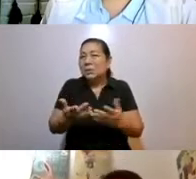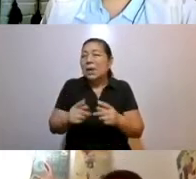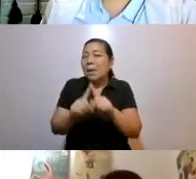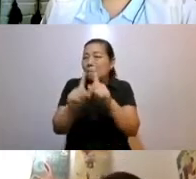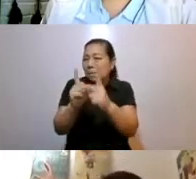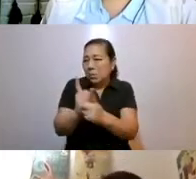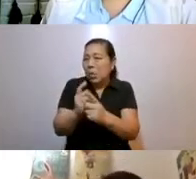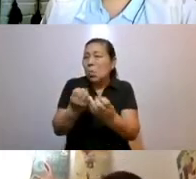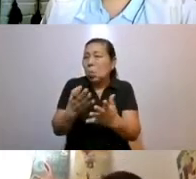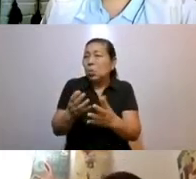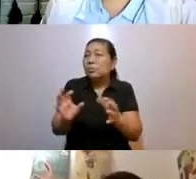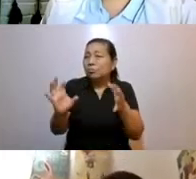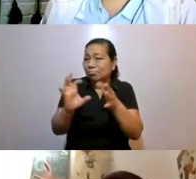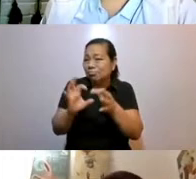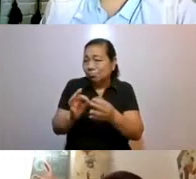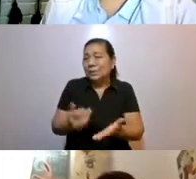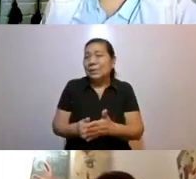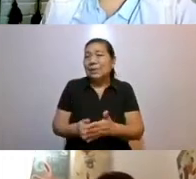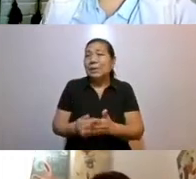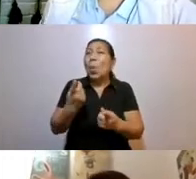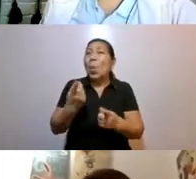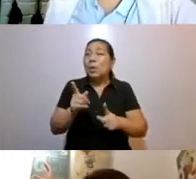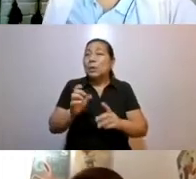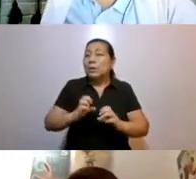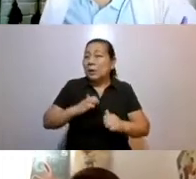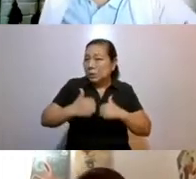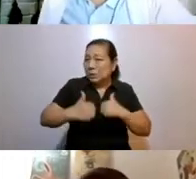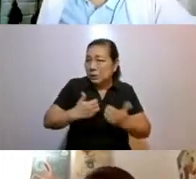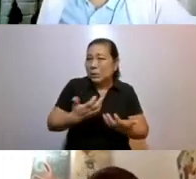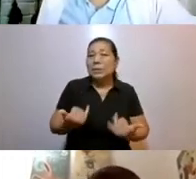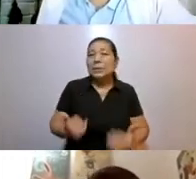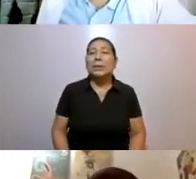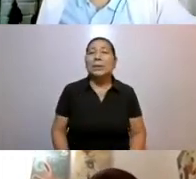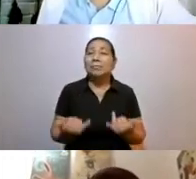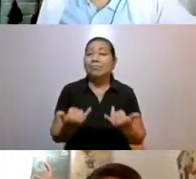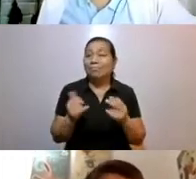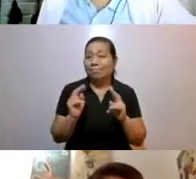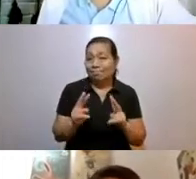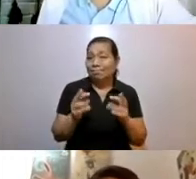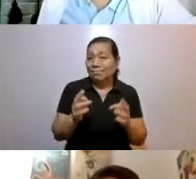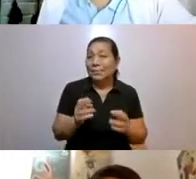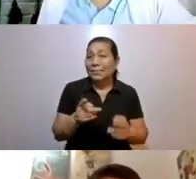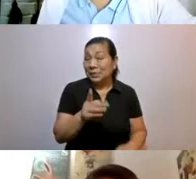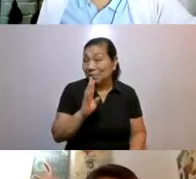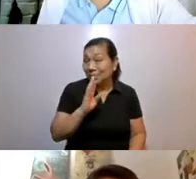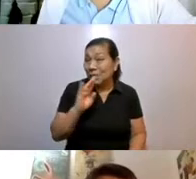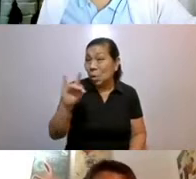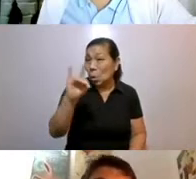consulta muy asociado a lo que es la ansiedad. Y esto es lo que justo tú decías, ¿no? El